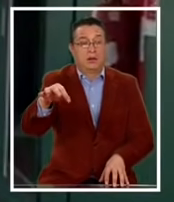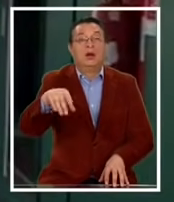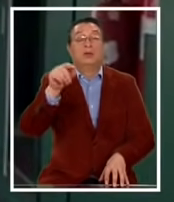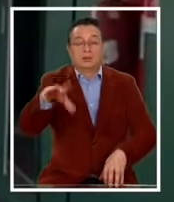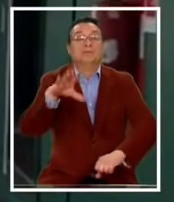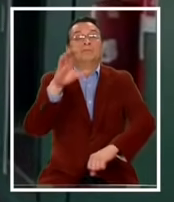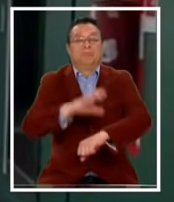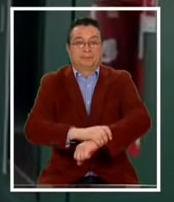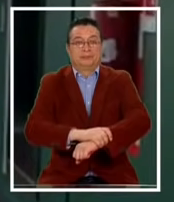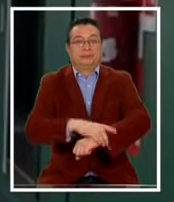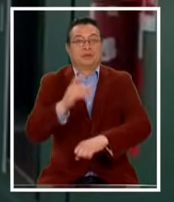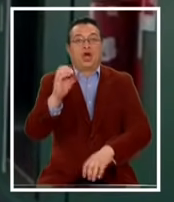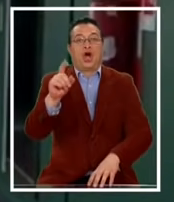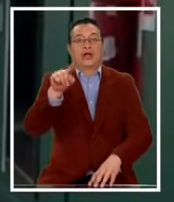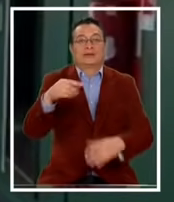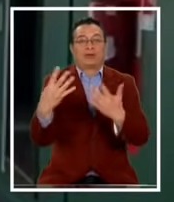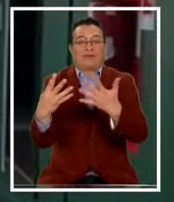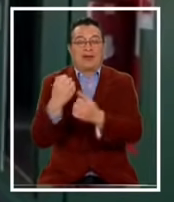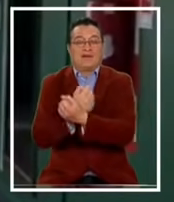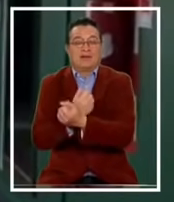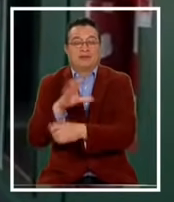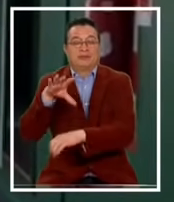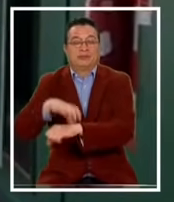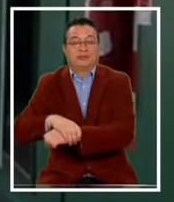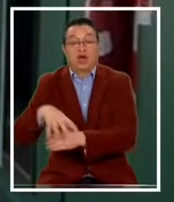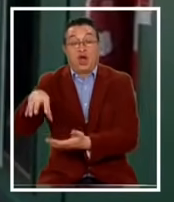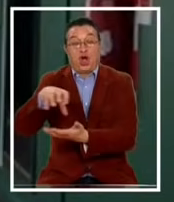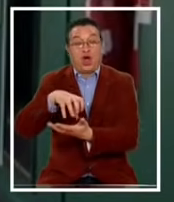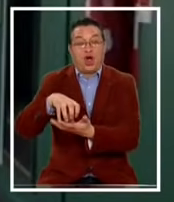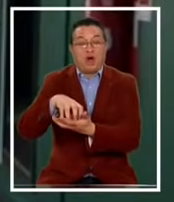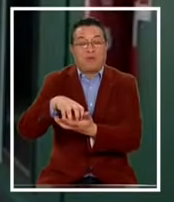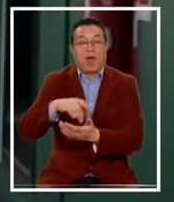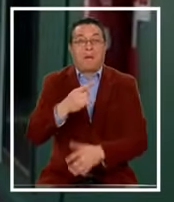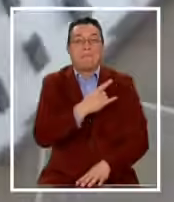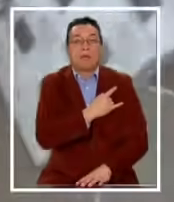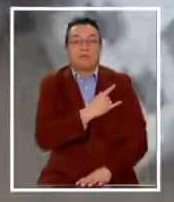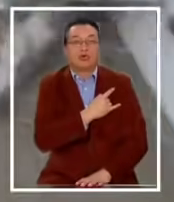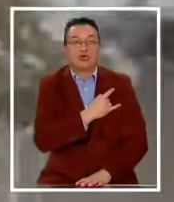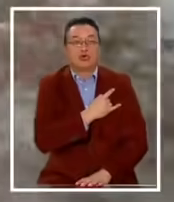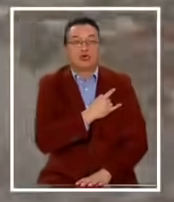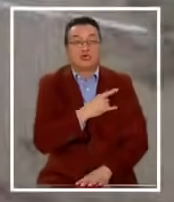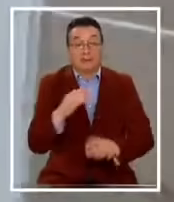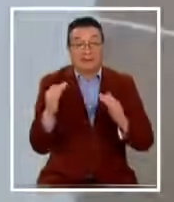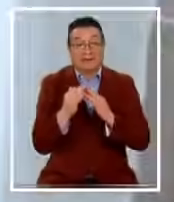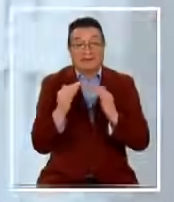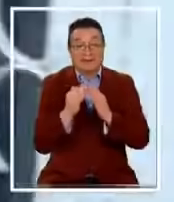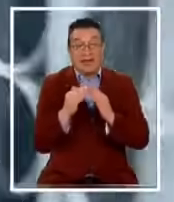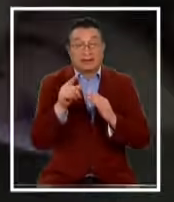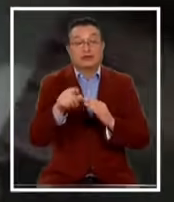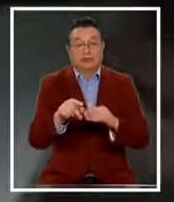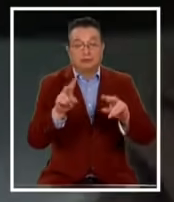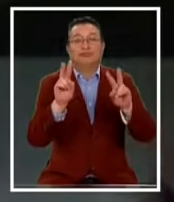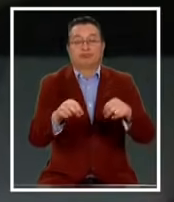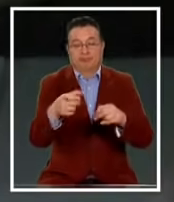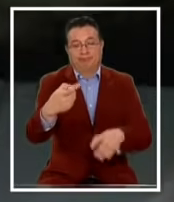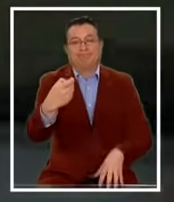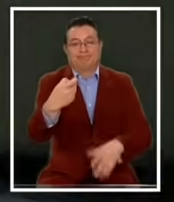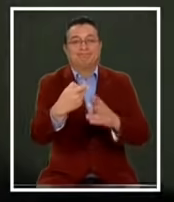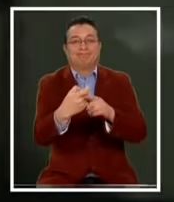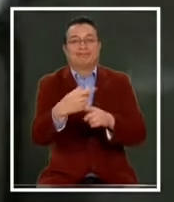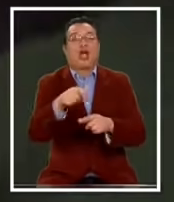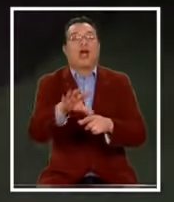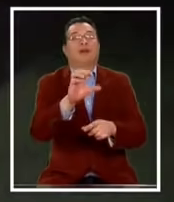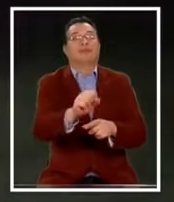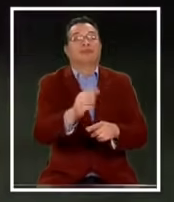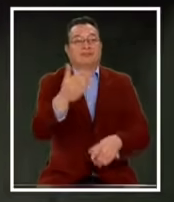que fue detenido por el OS-9 de Carabineros en la comuna de Maipú. Y en su domicilio se incautó el arma que habría